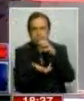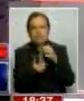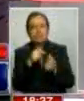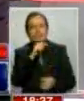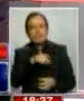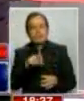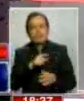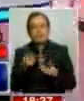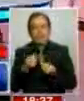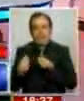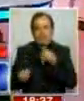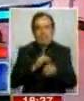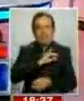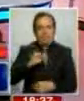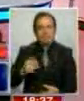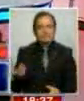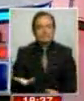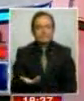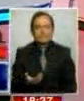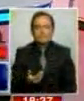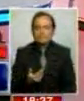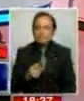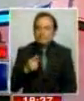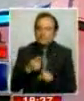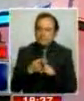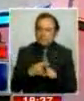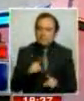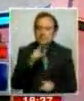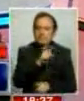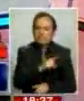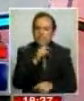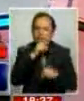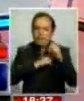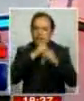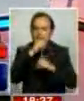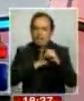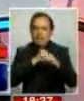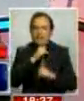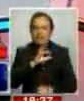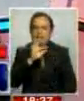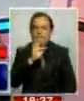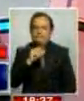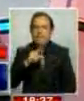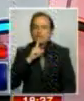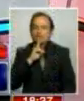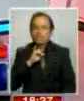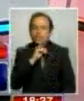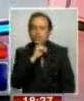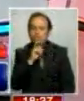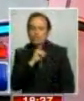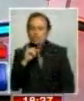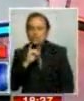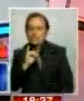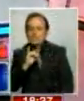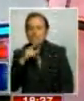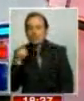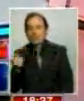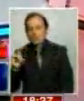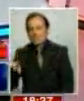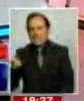la distribución del ingreso. Se lo escuchaba al empresario Roberto Fantuzzi, se lo escuché también al senador